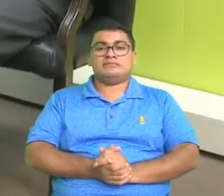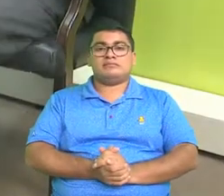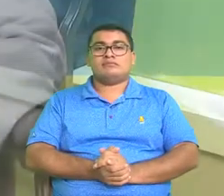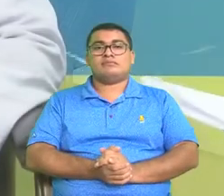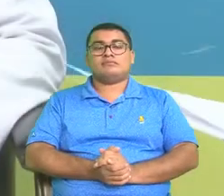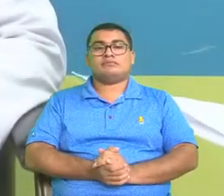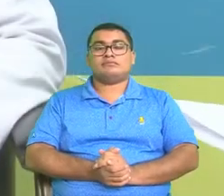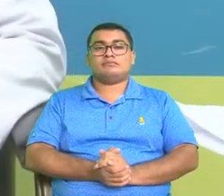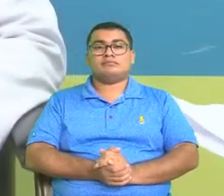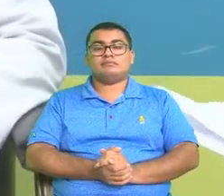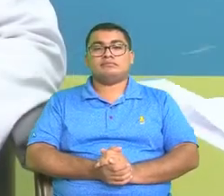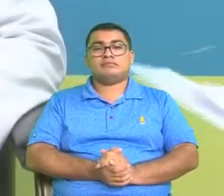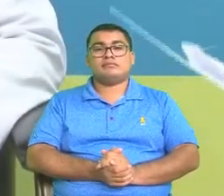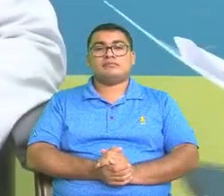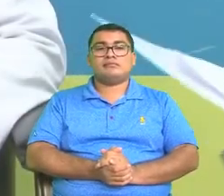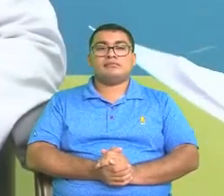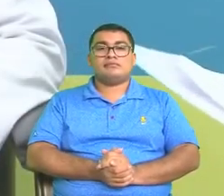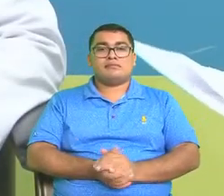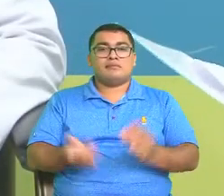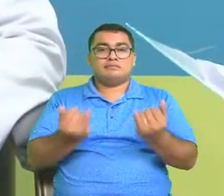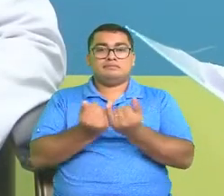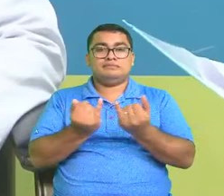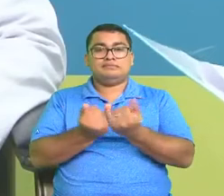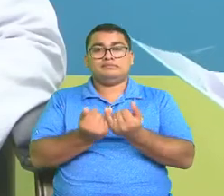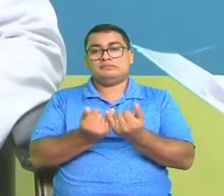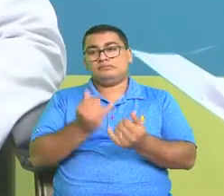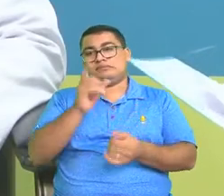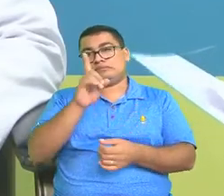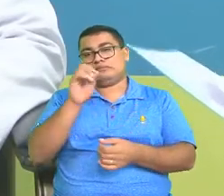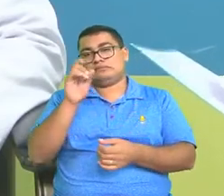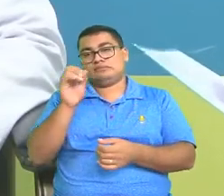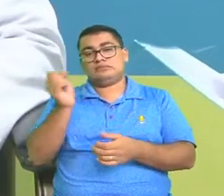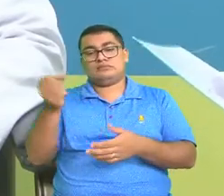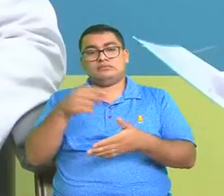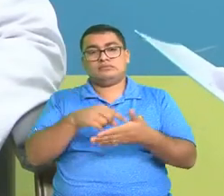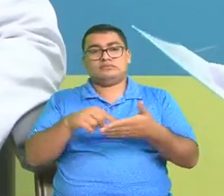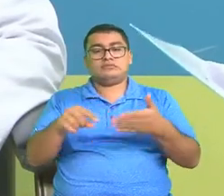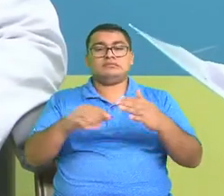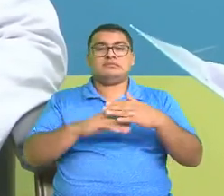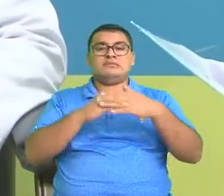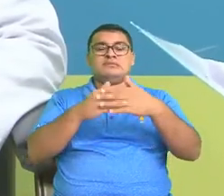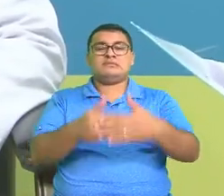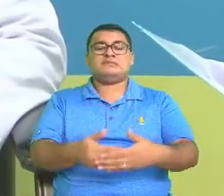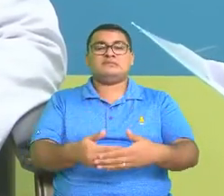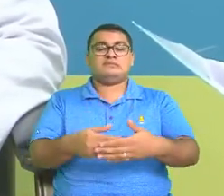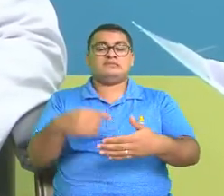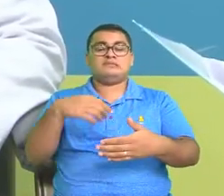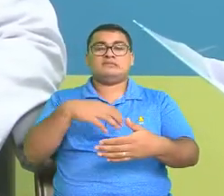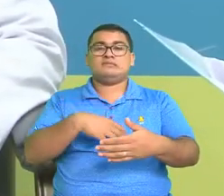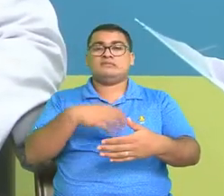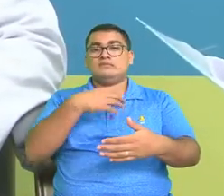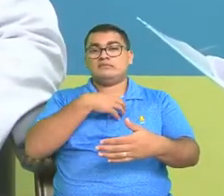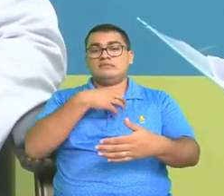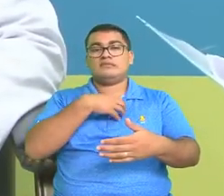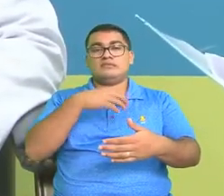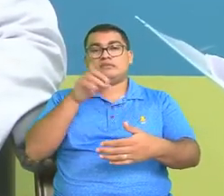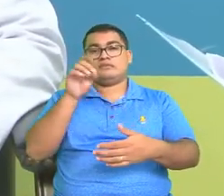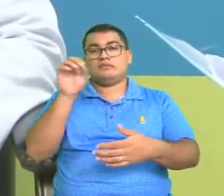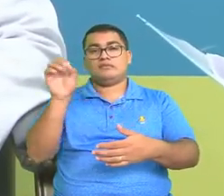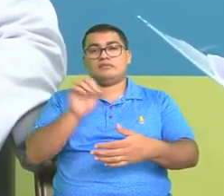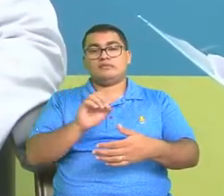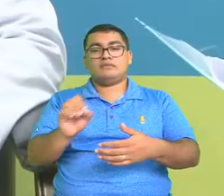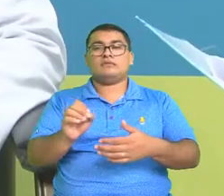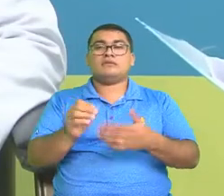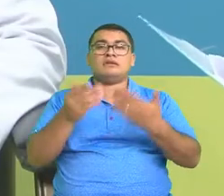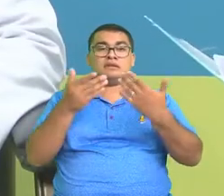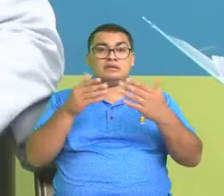esta enzima se desarrolla como la décima semana de gestación. Y su actividad enzimática en ese momento es del 10%.